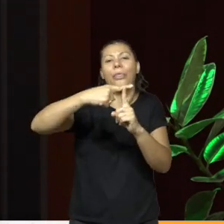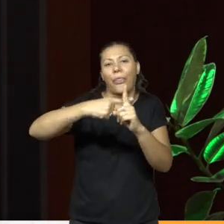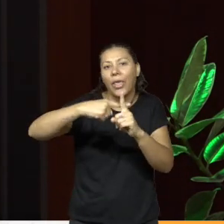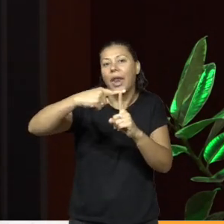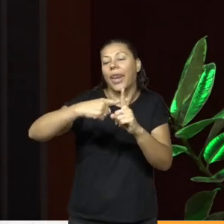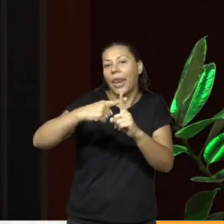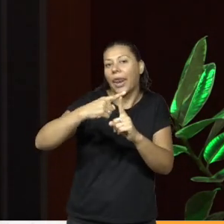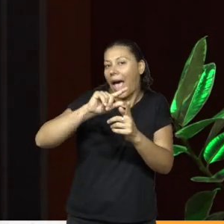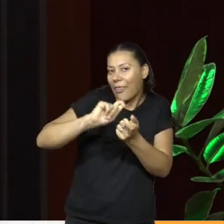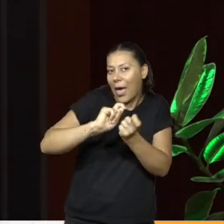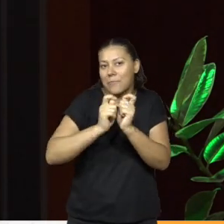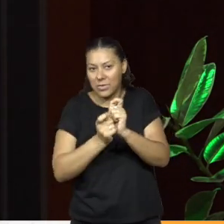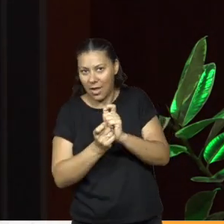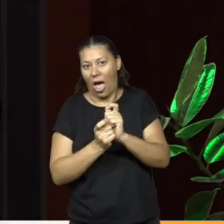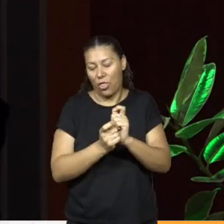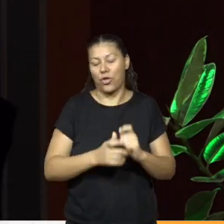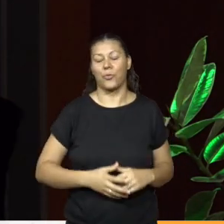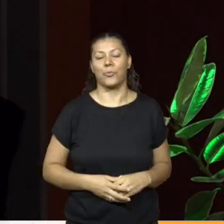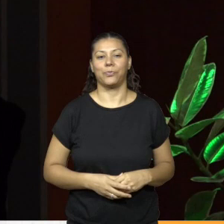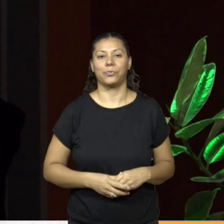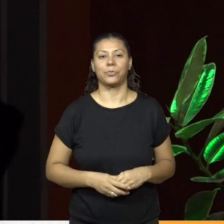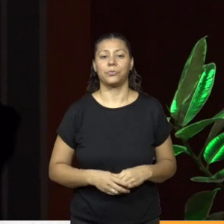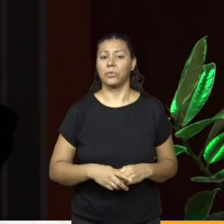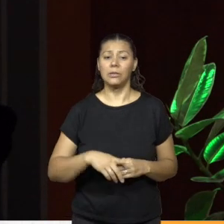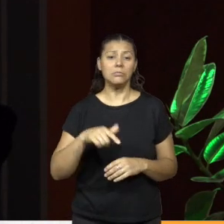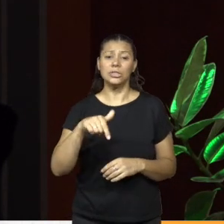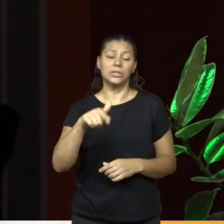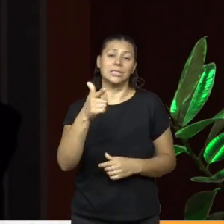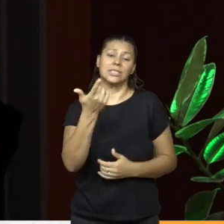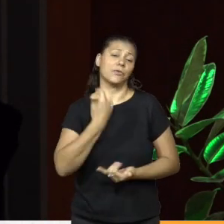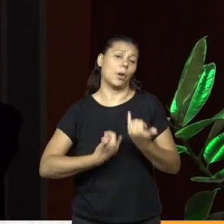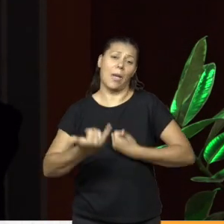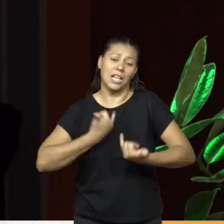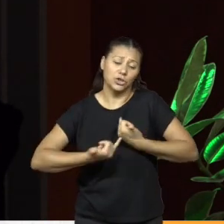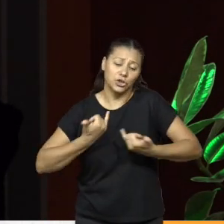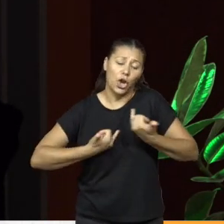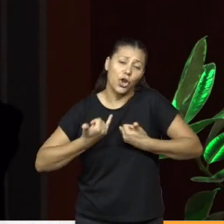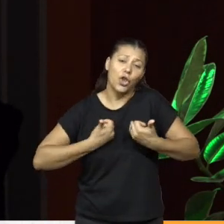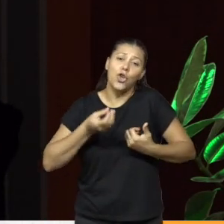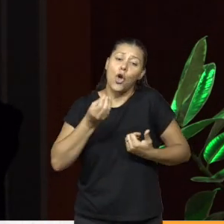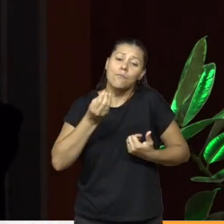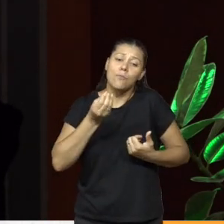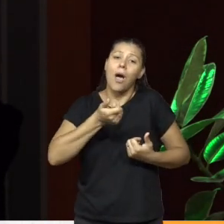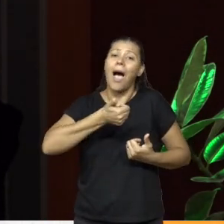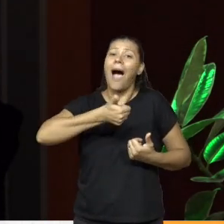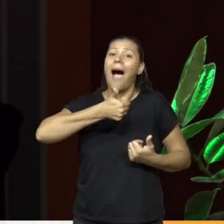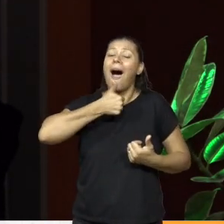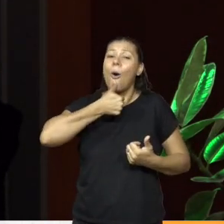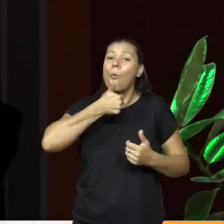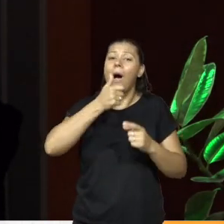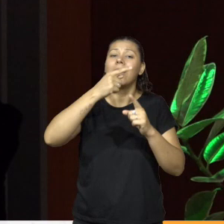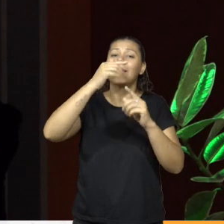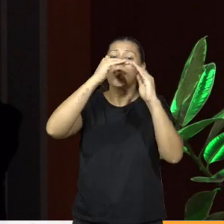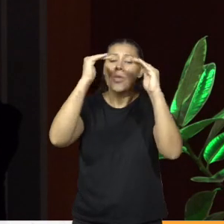adaptado para esos niveles de transparencia que nos dan una idea de cómo podría estar el